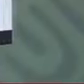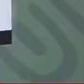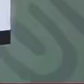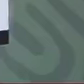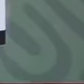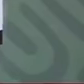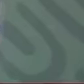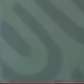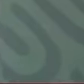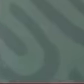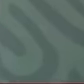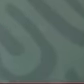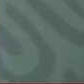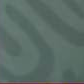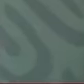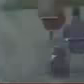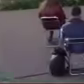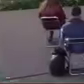Fíjense esto.